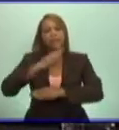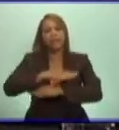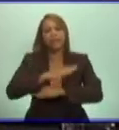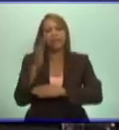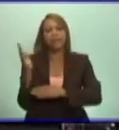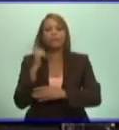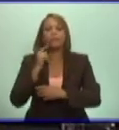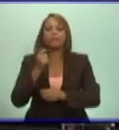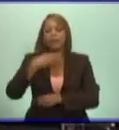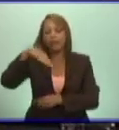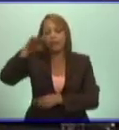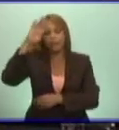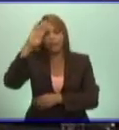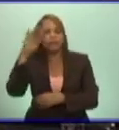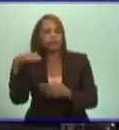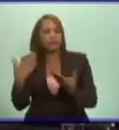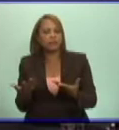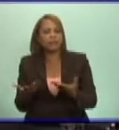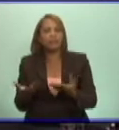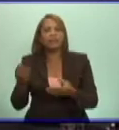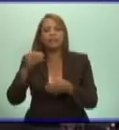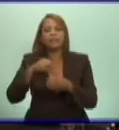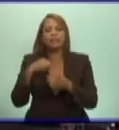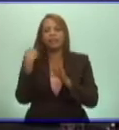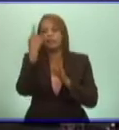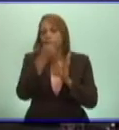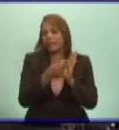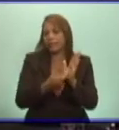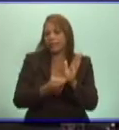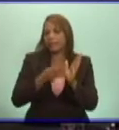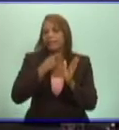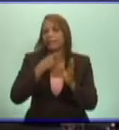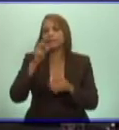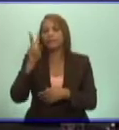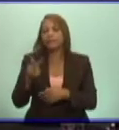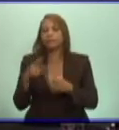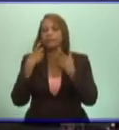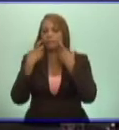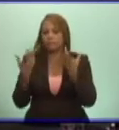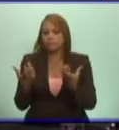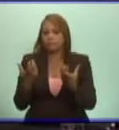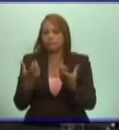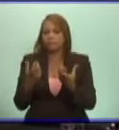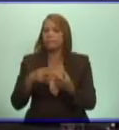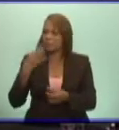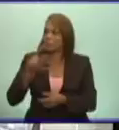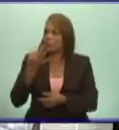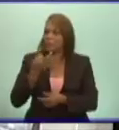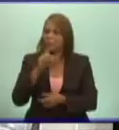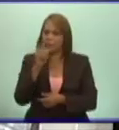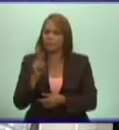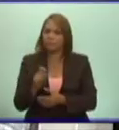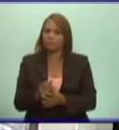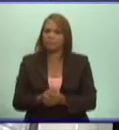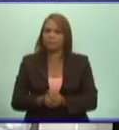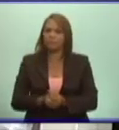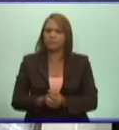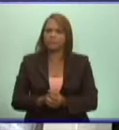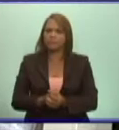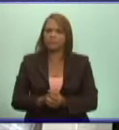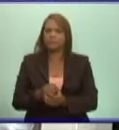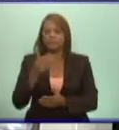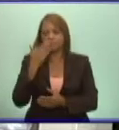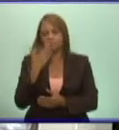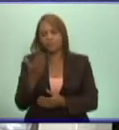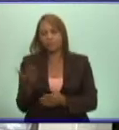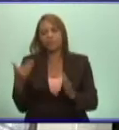digamos que, dentro de las características de la evaluación, importante también. Alfonso Koch, me cuenta. Sí, buenas tardes